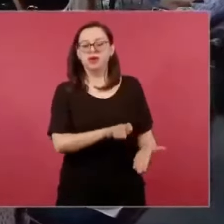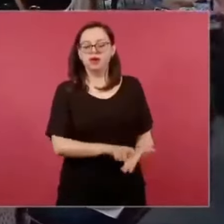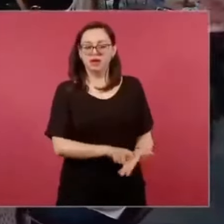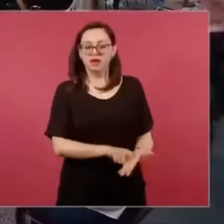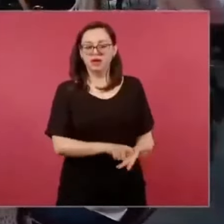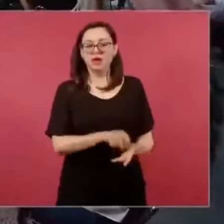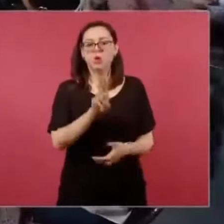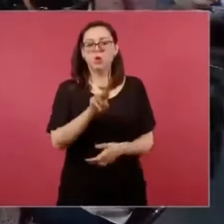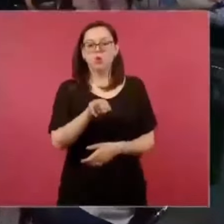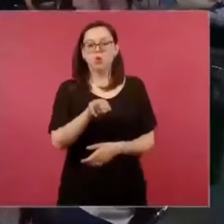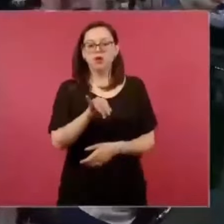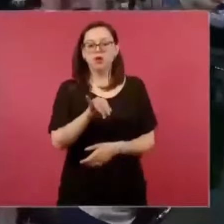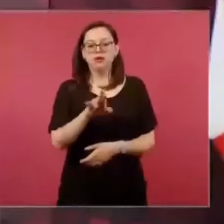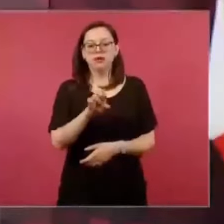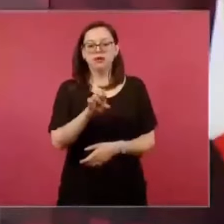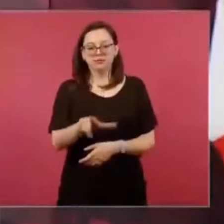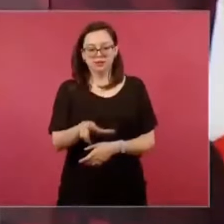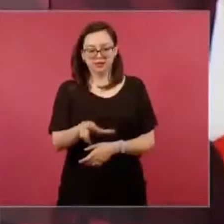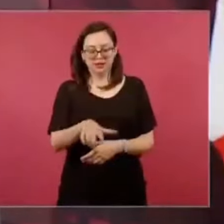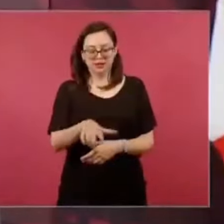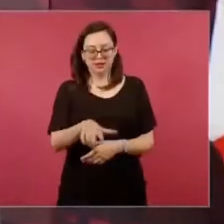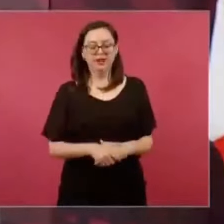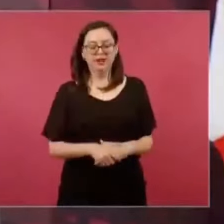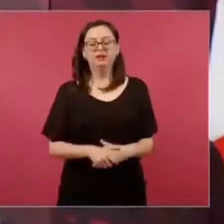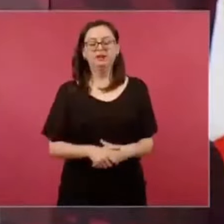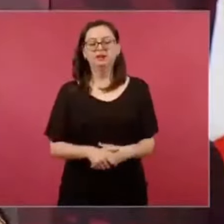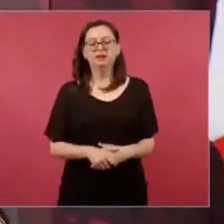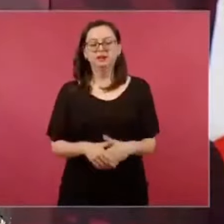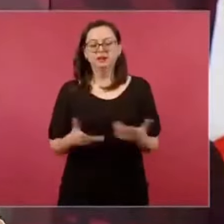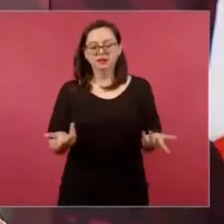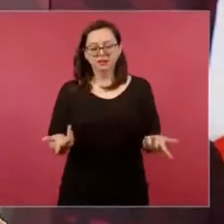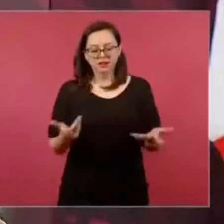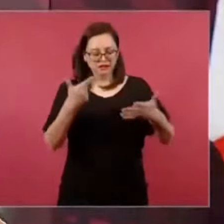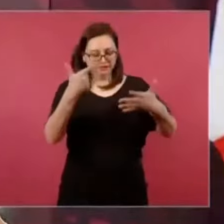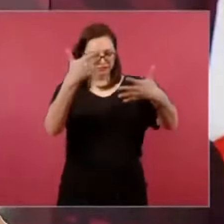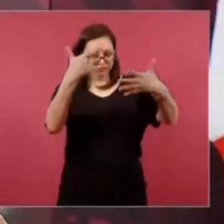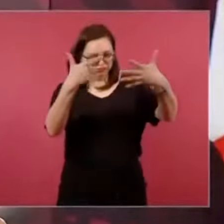Y van a encontrar